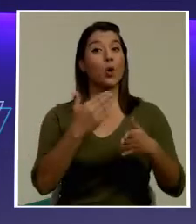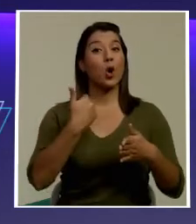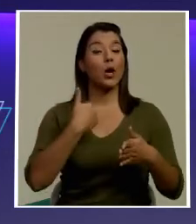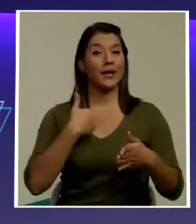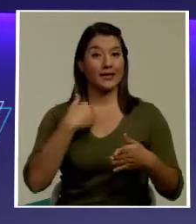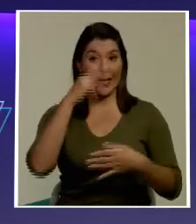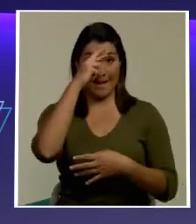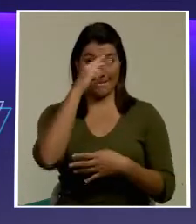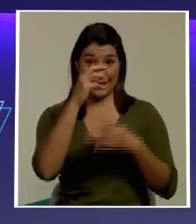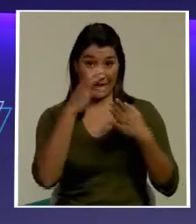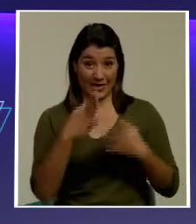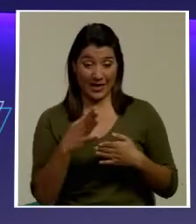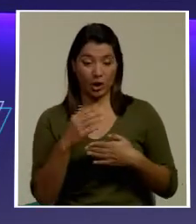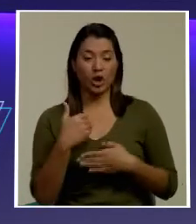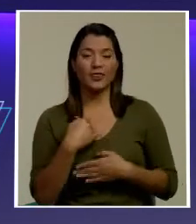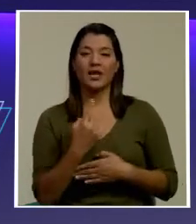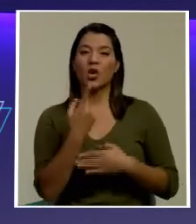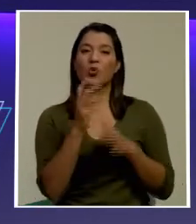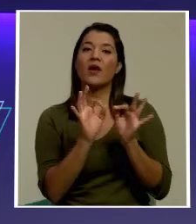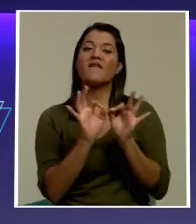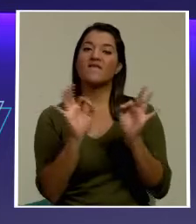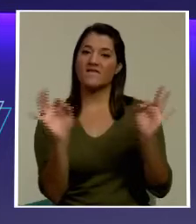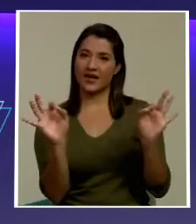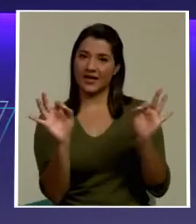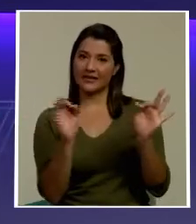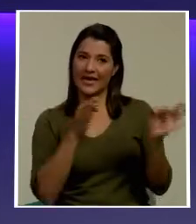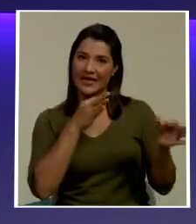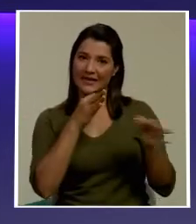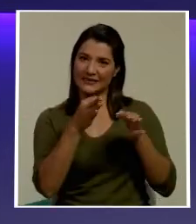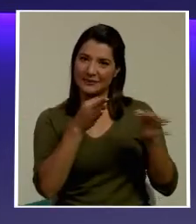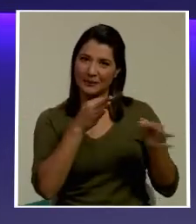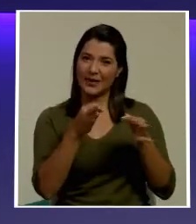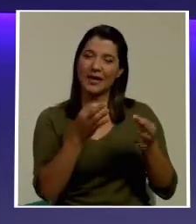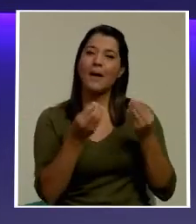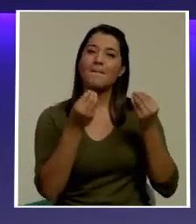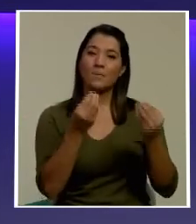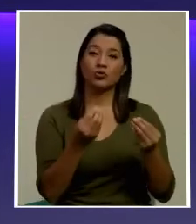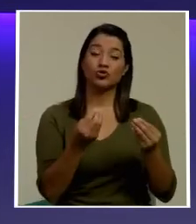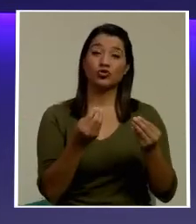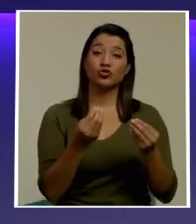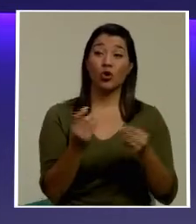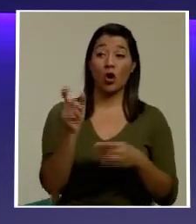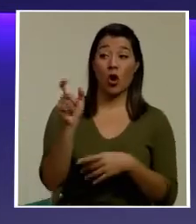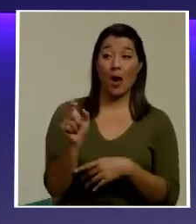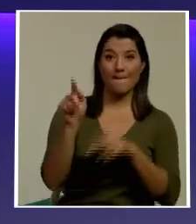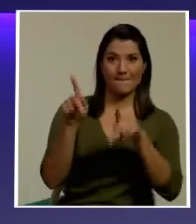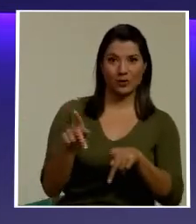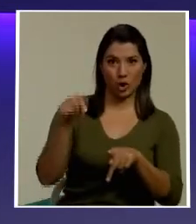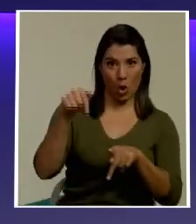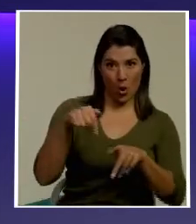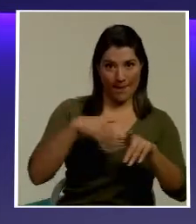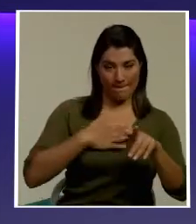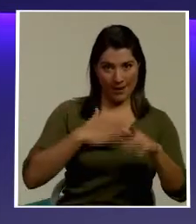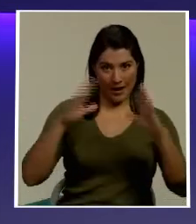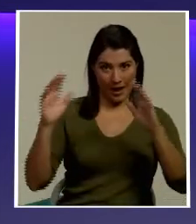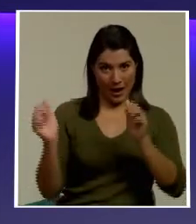explica mucho al personaje que me acompaña esta noche. Decía José Emilio